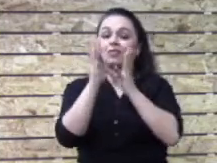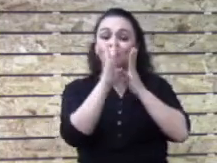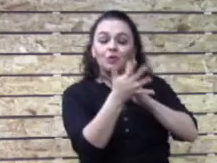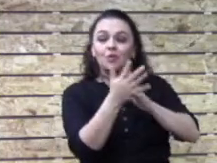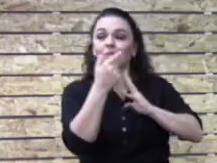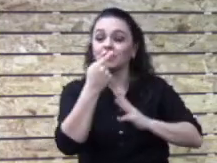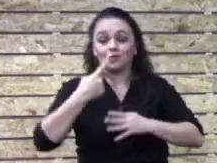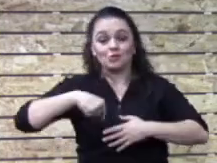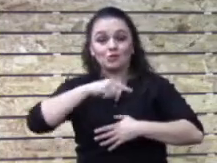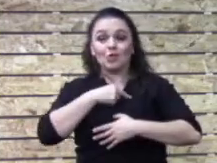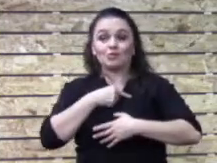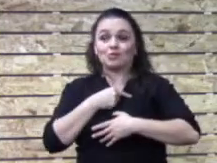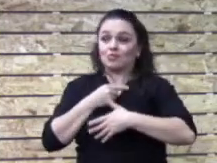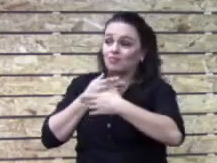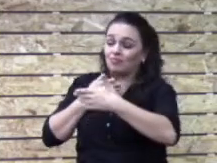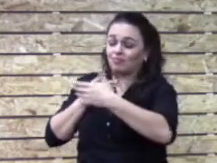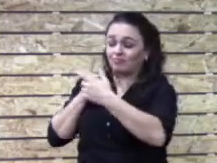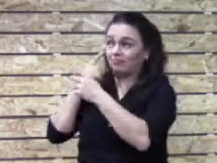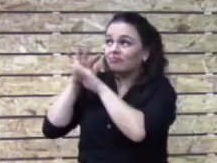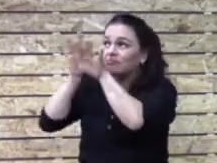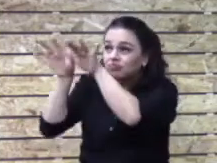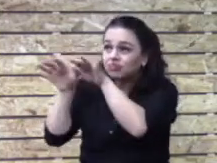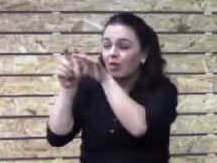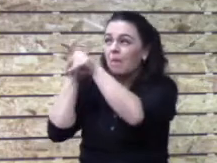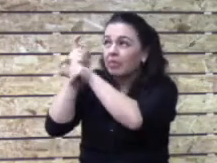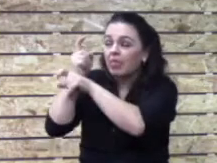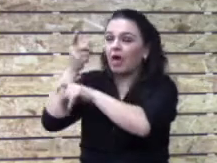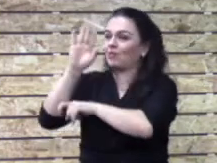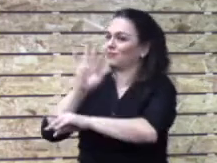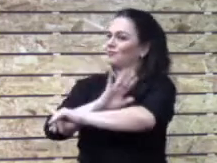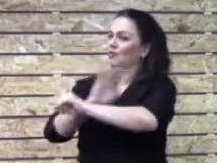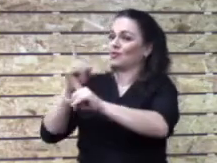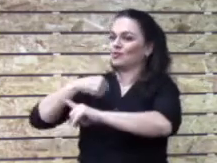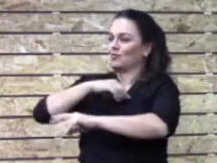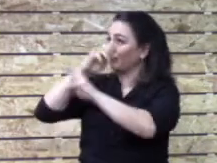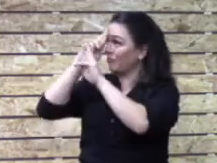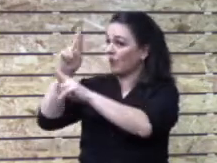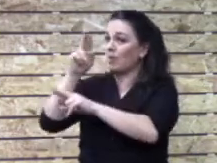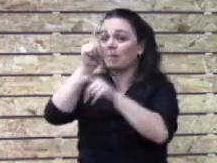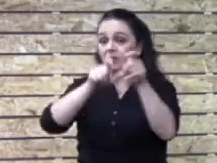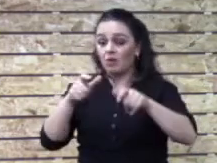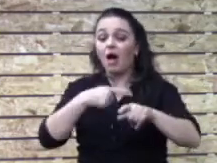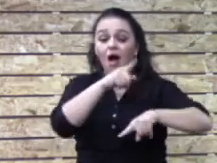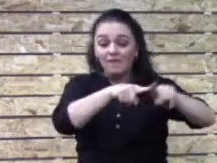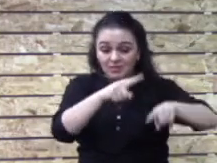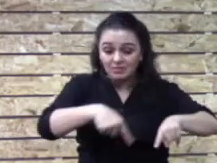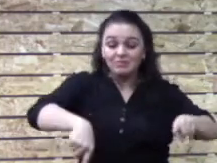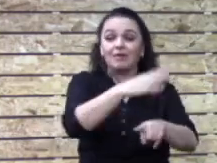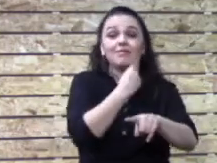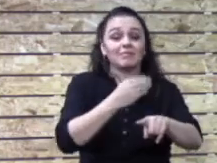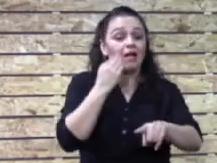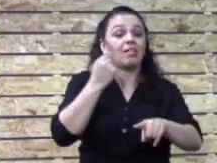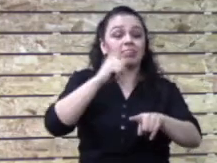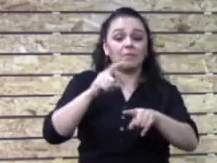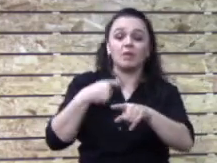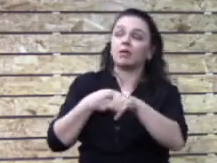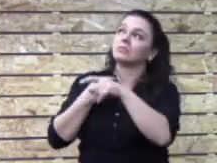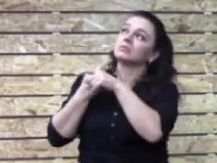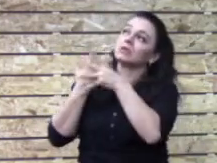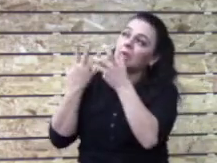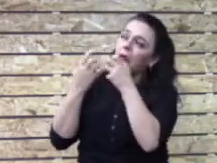pueblo de Dios, no solo los incrédulos, el pueblo de Dios también había y ha tentado al